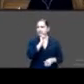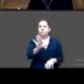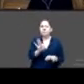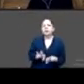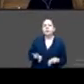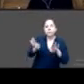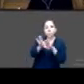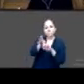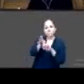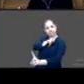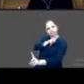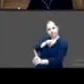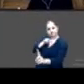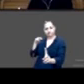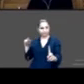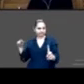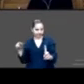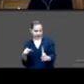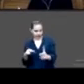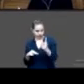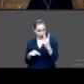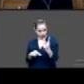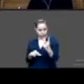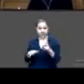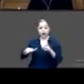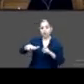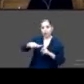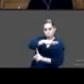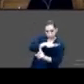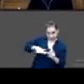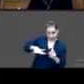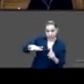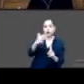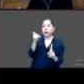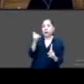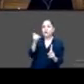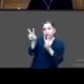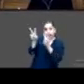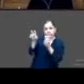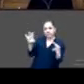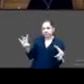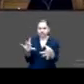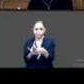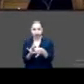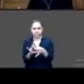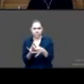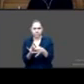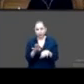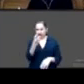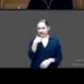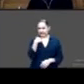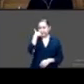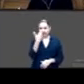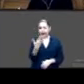lado, el contexto y por otro lado, la forma de abordaje que tenemos ante el tema. Y por ello, quiero mostrarles primero un video que engloba un